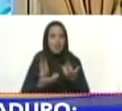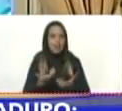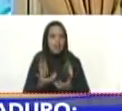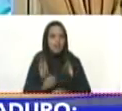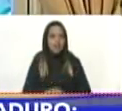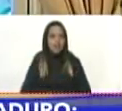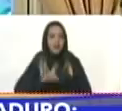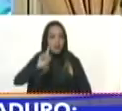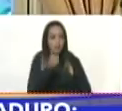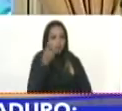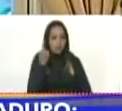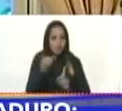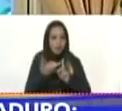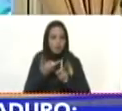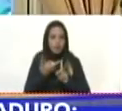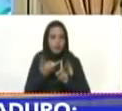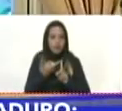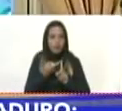En primer lugar,